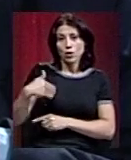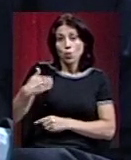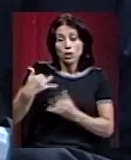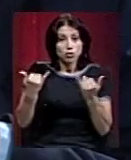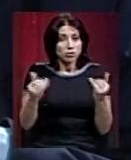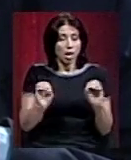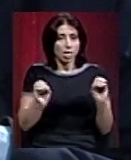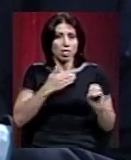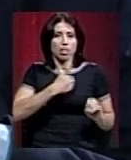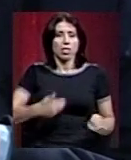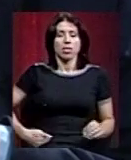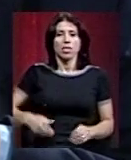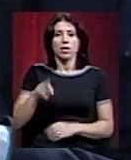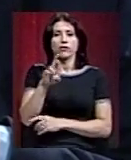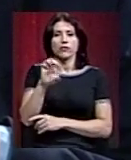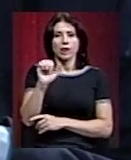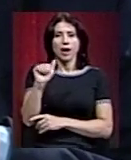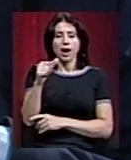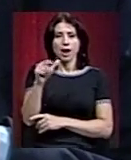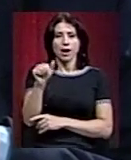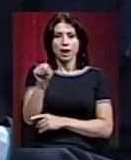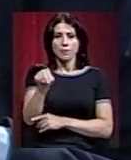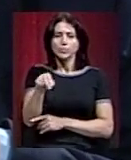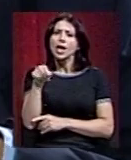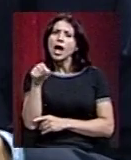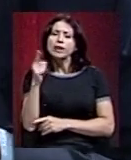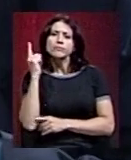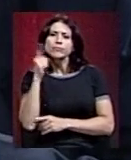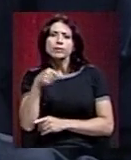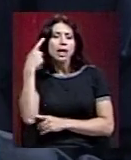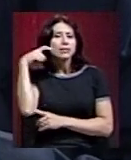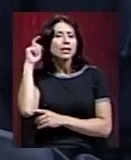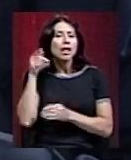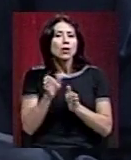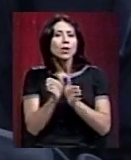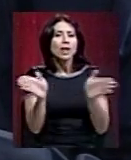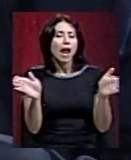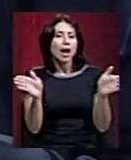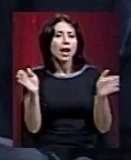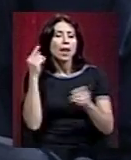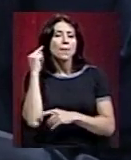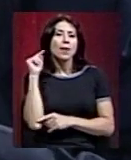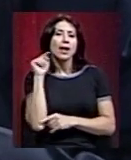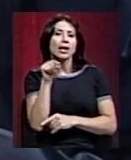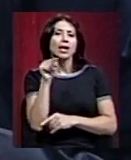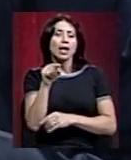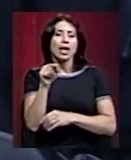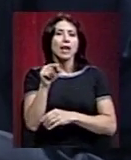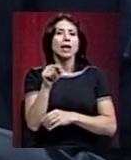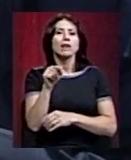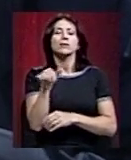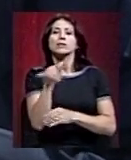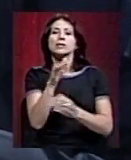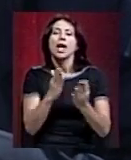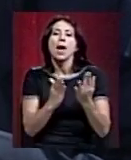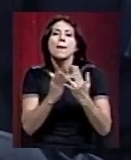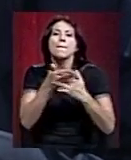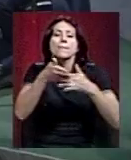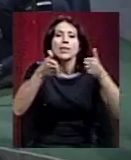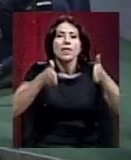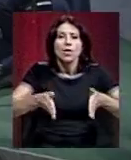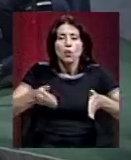Reagan, donde se exhorta al secretario general a que funja como mediador para darle